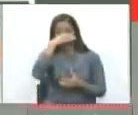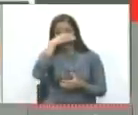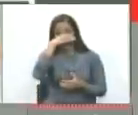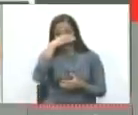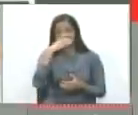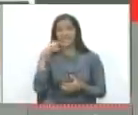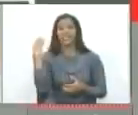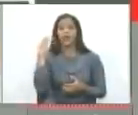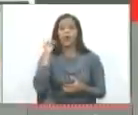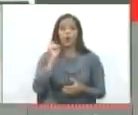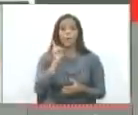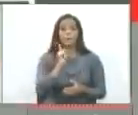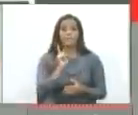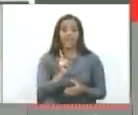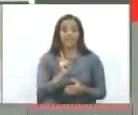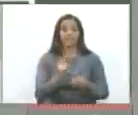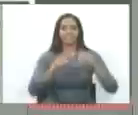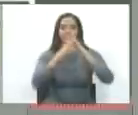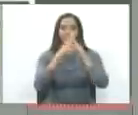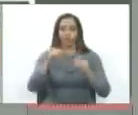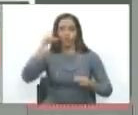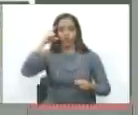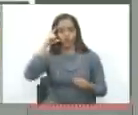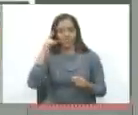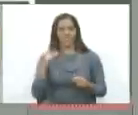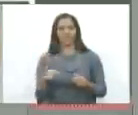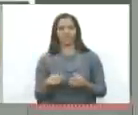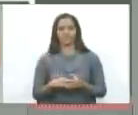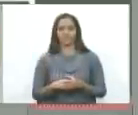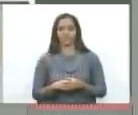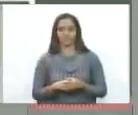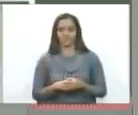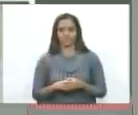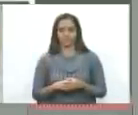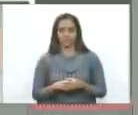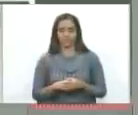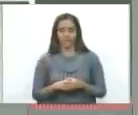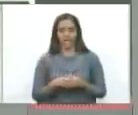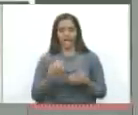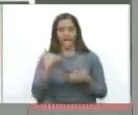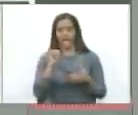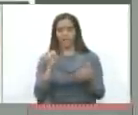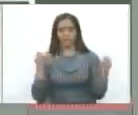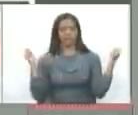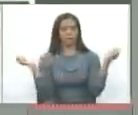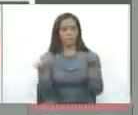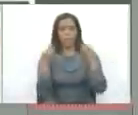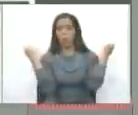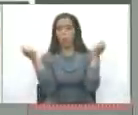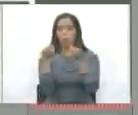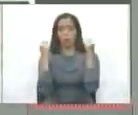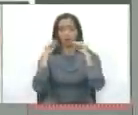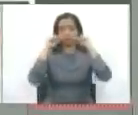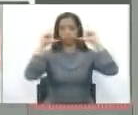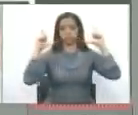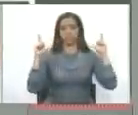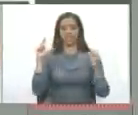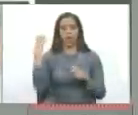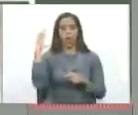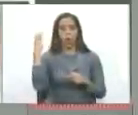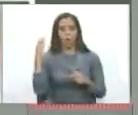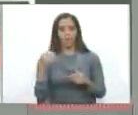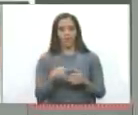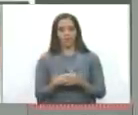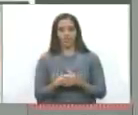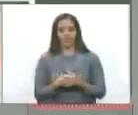En Colombia. Y todos los días le explota un escándalo, ¿no?, allí en Colombia. Y